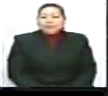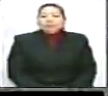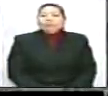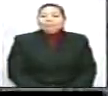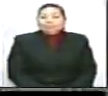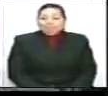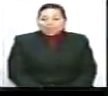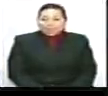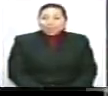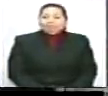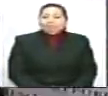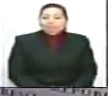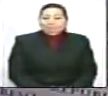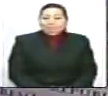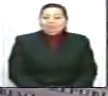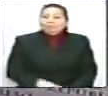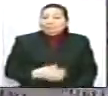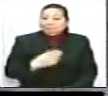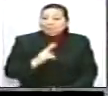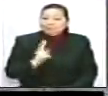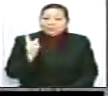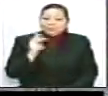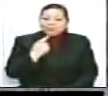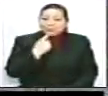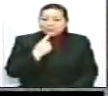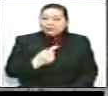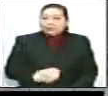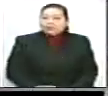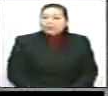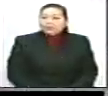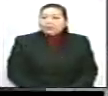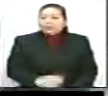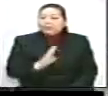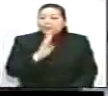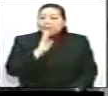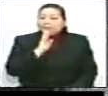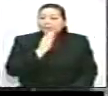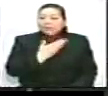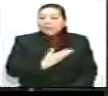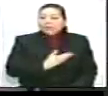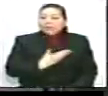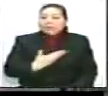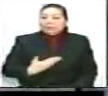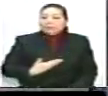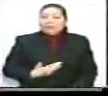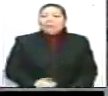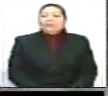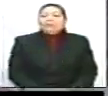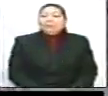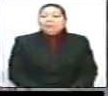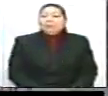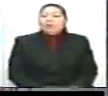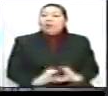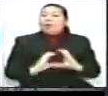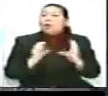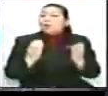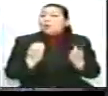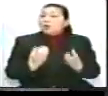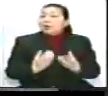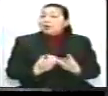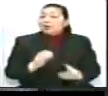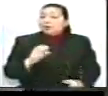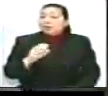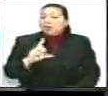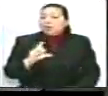Bien, hemos entonces podido escuchar las palabras del presidente del Congreso, Pedro